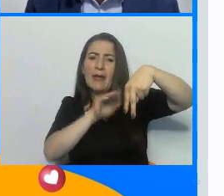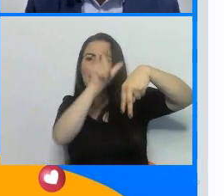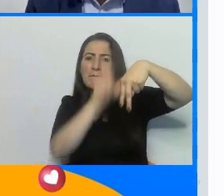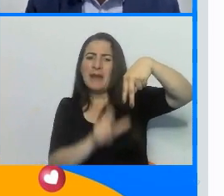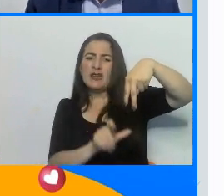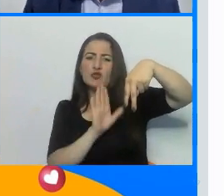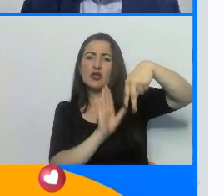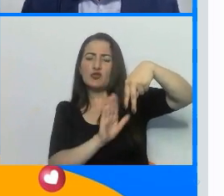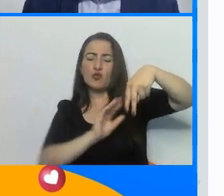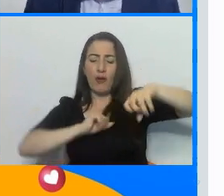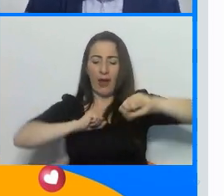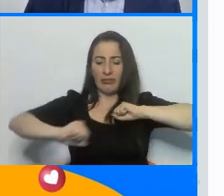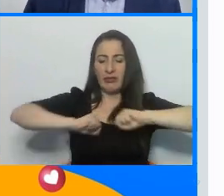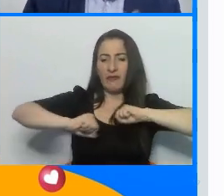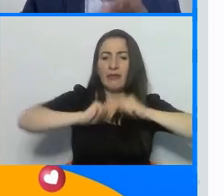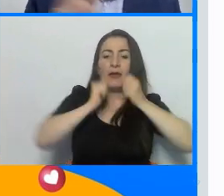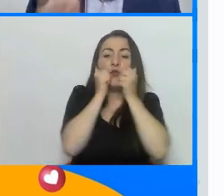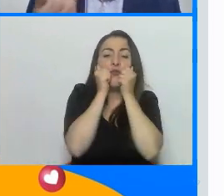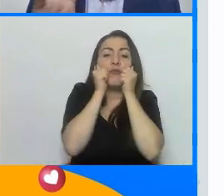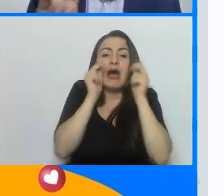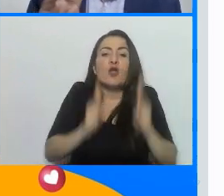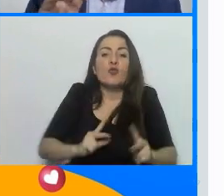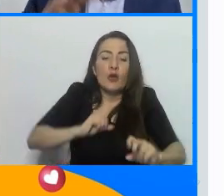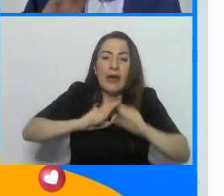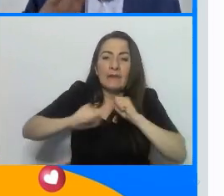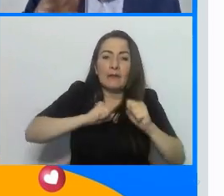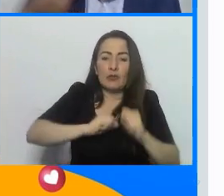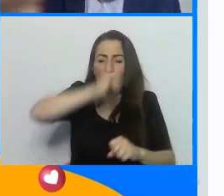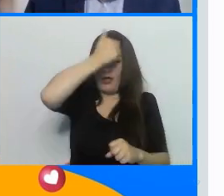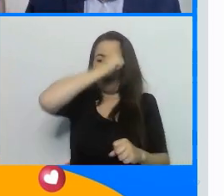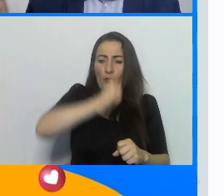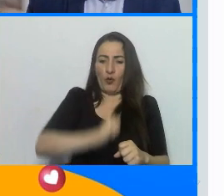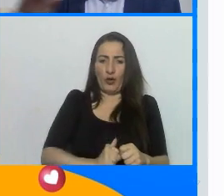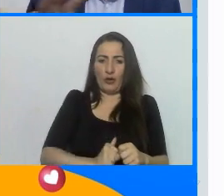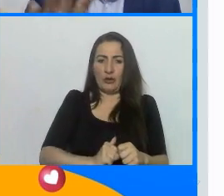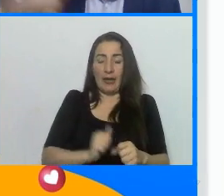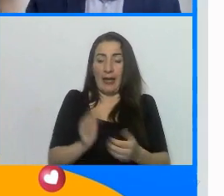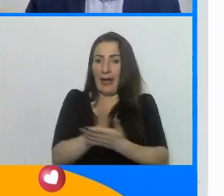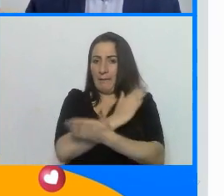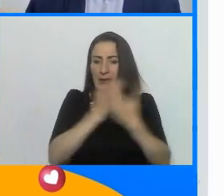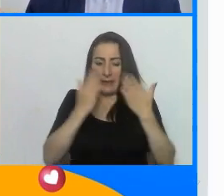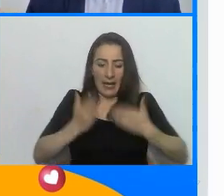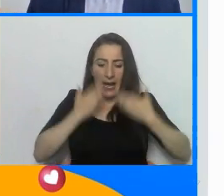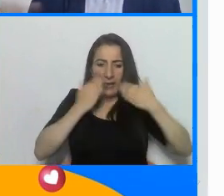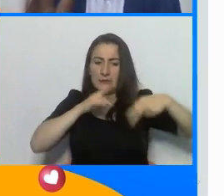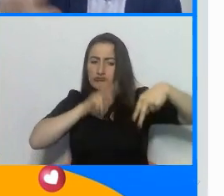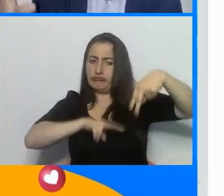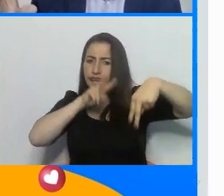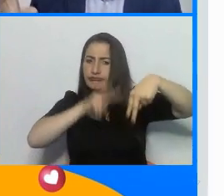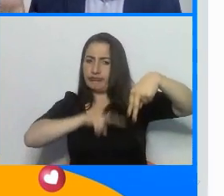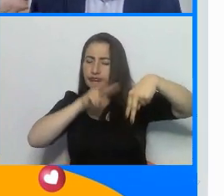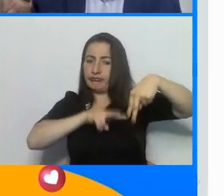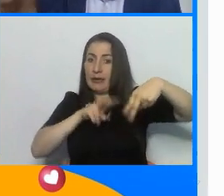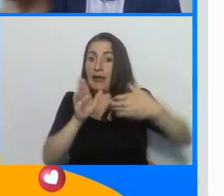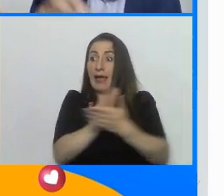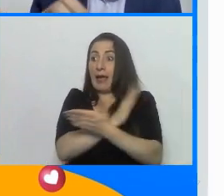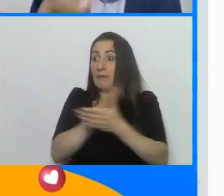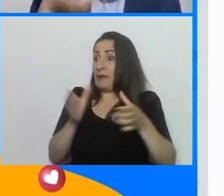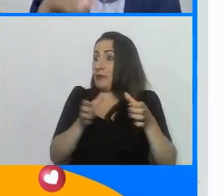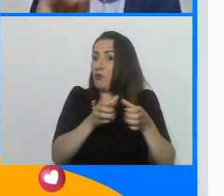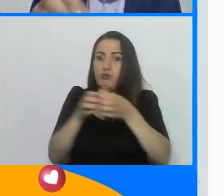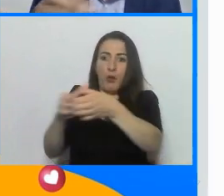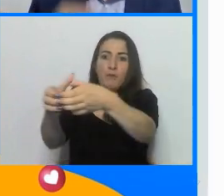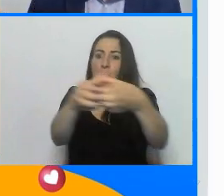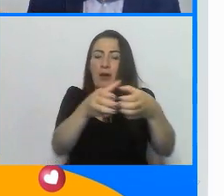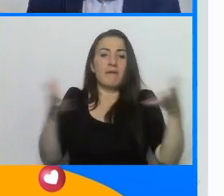humano, a la actividad humana. Y digamos que aparto todos los demás seres vivos, ¿sí? Me